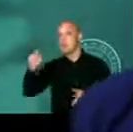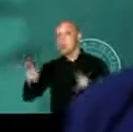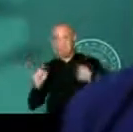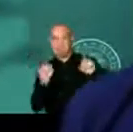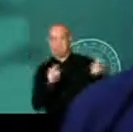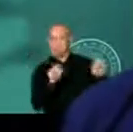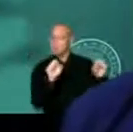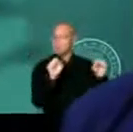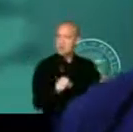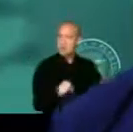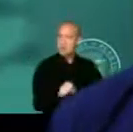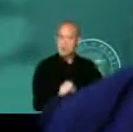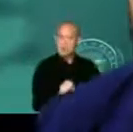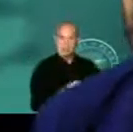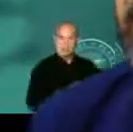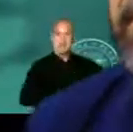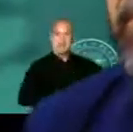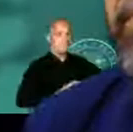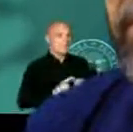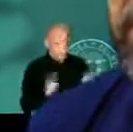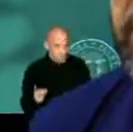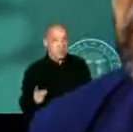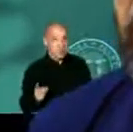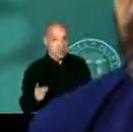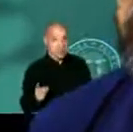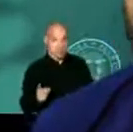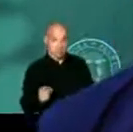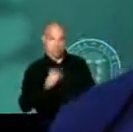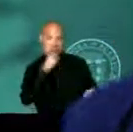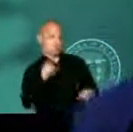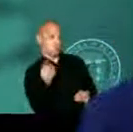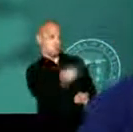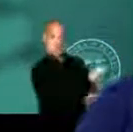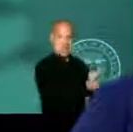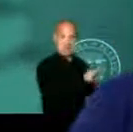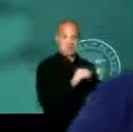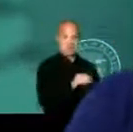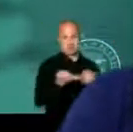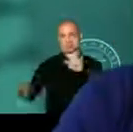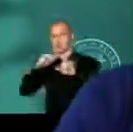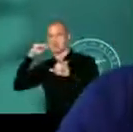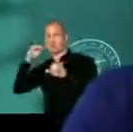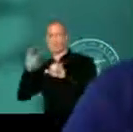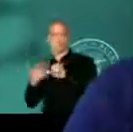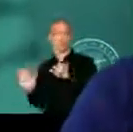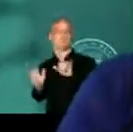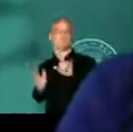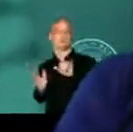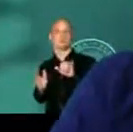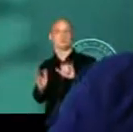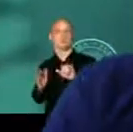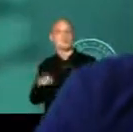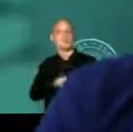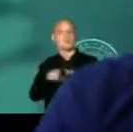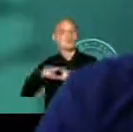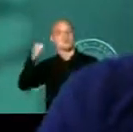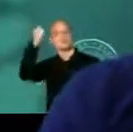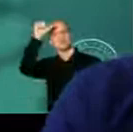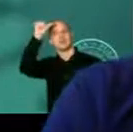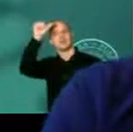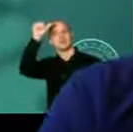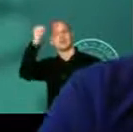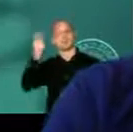operará capacidad de 25%. Se prohíben las filas. Los centros comerciales de formato